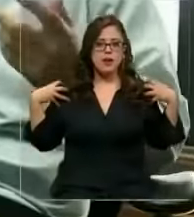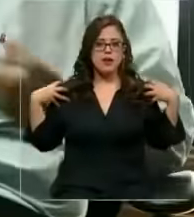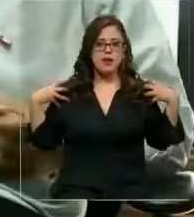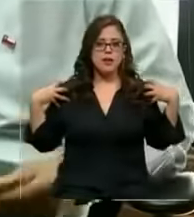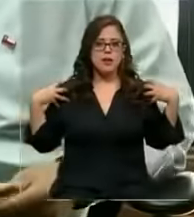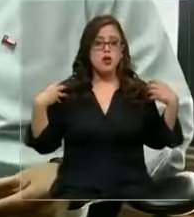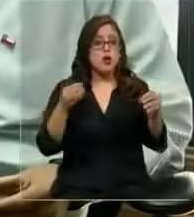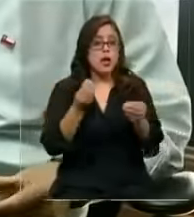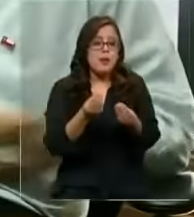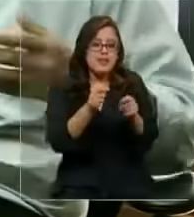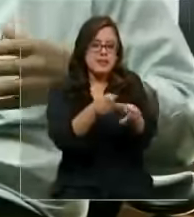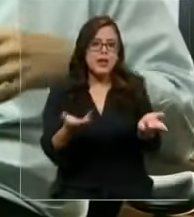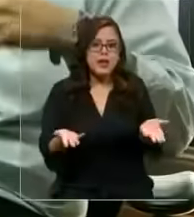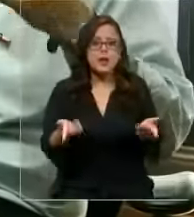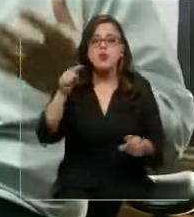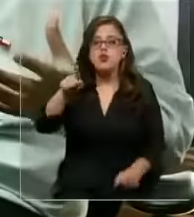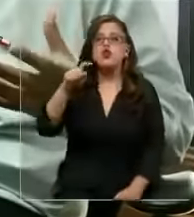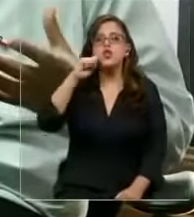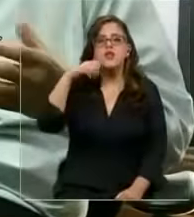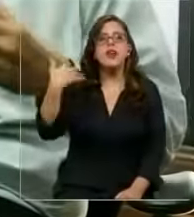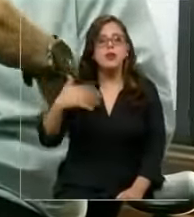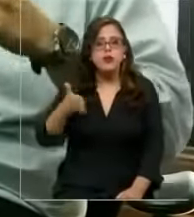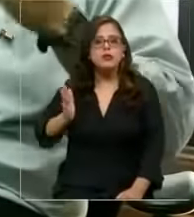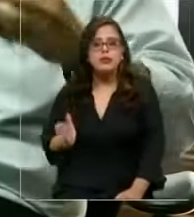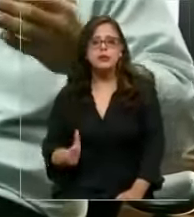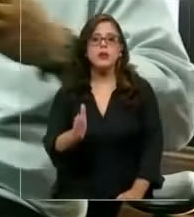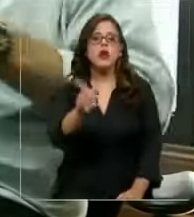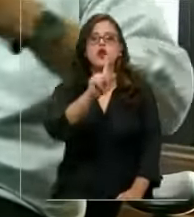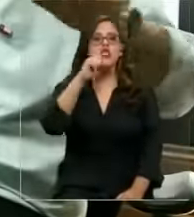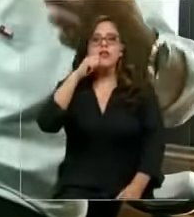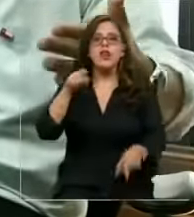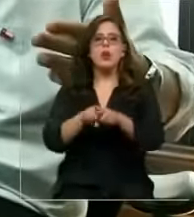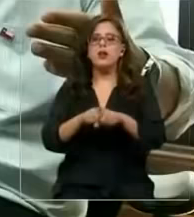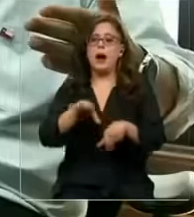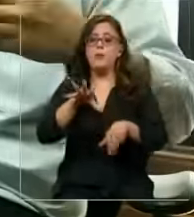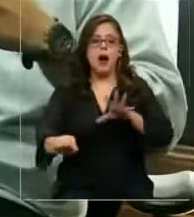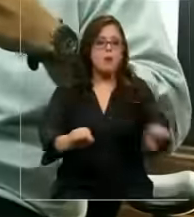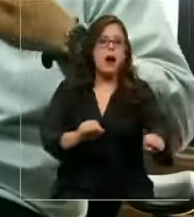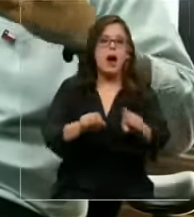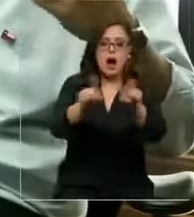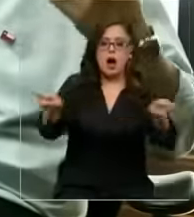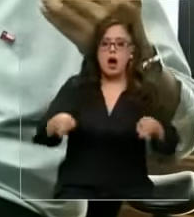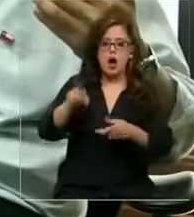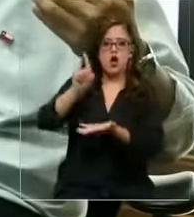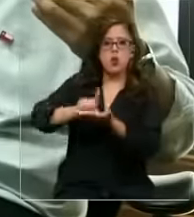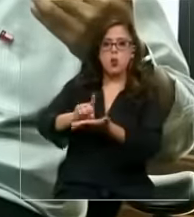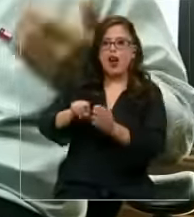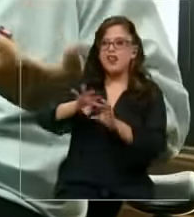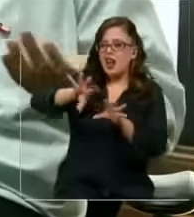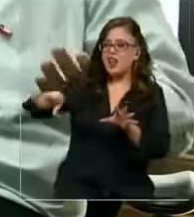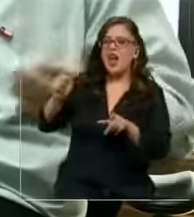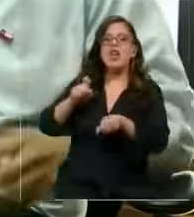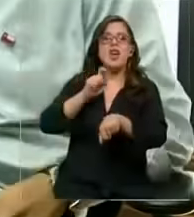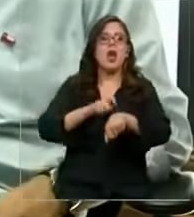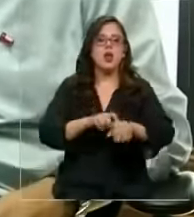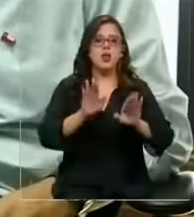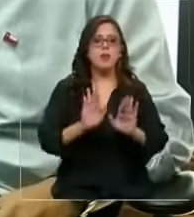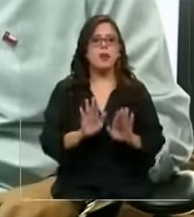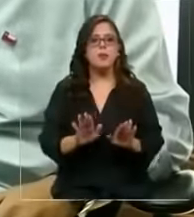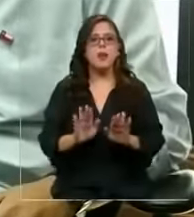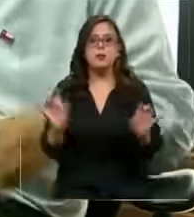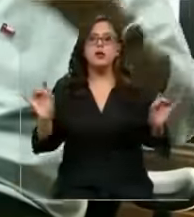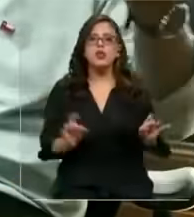terrenos. Una cosa, Roberto, muy importante es que ese sea permanente. O sea, no es llegar y apropiarse el terreno al lado, sino que esperar que pase un tiempo, porque podría ser que